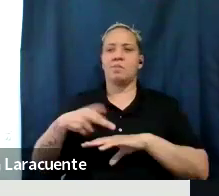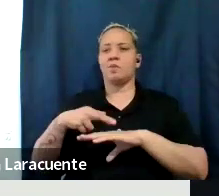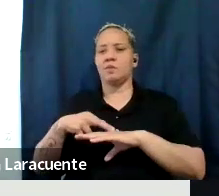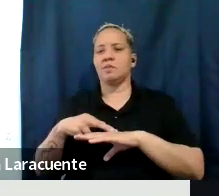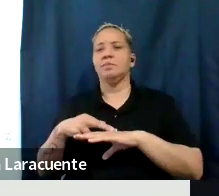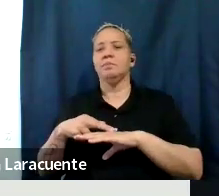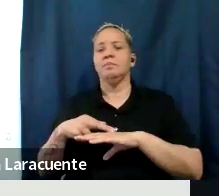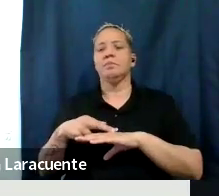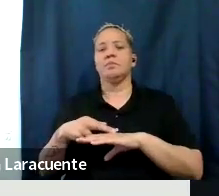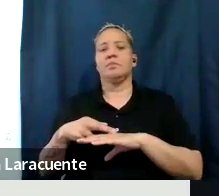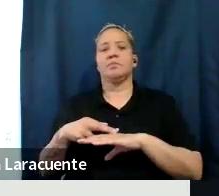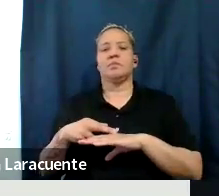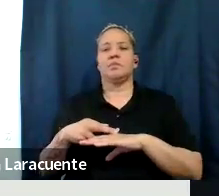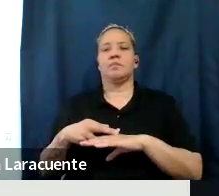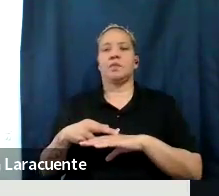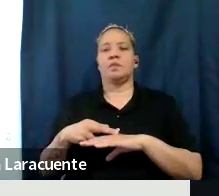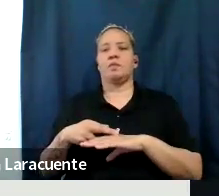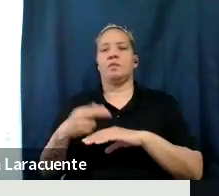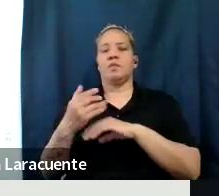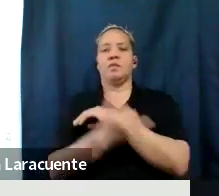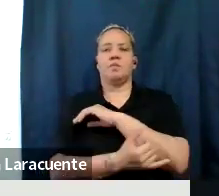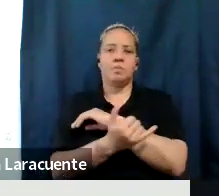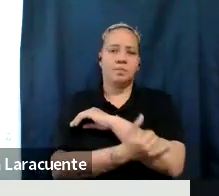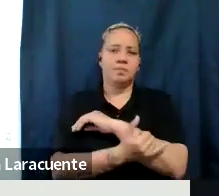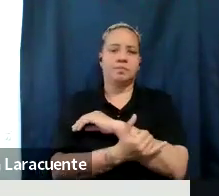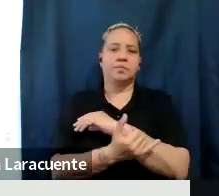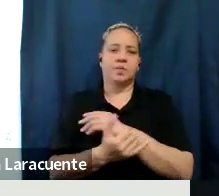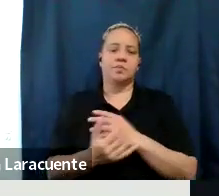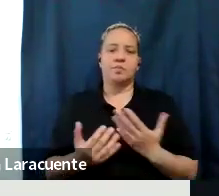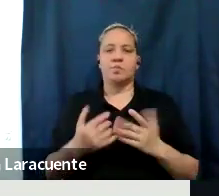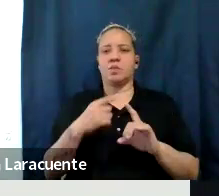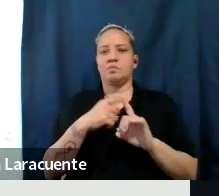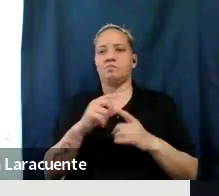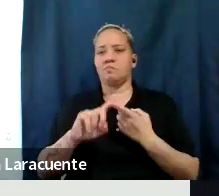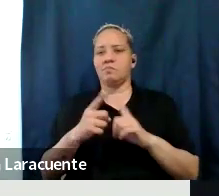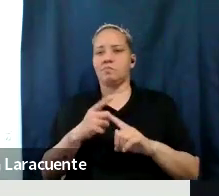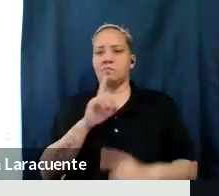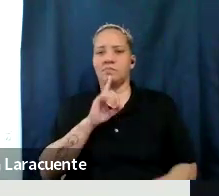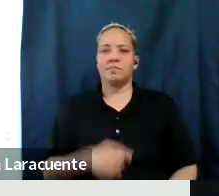en donde es una tierra muy favorecedora de la amistad, la verdad.